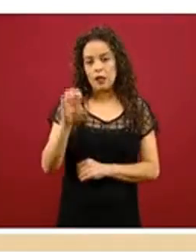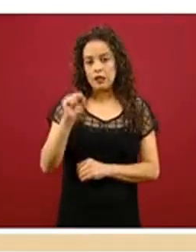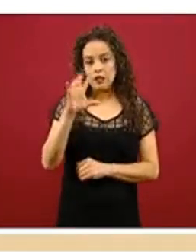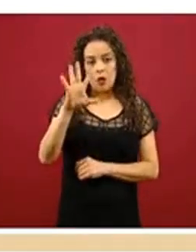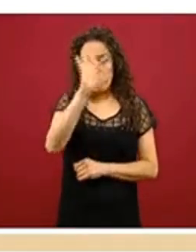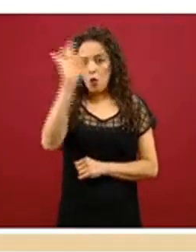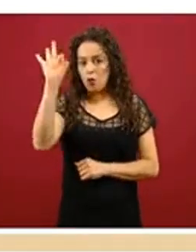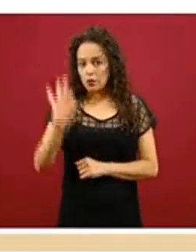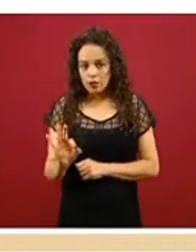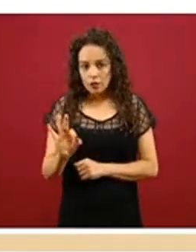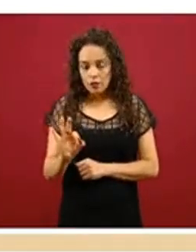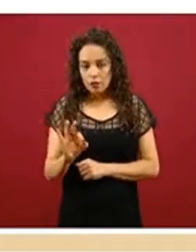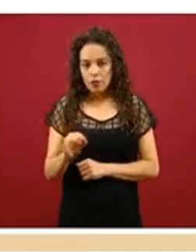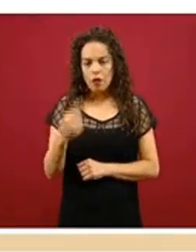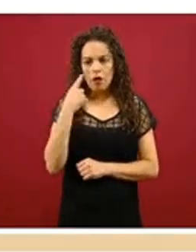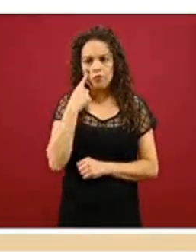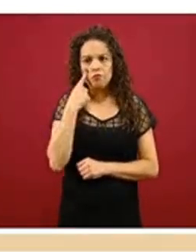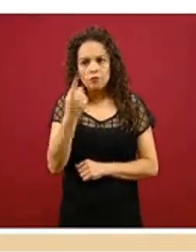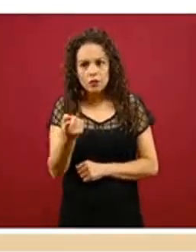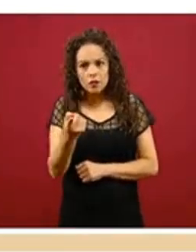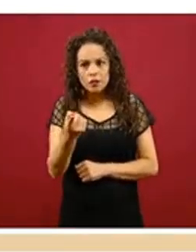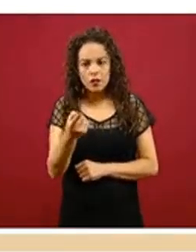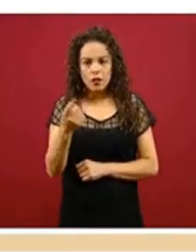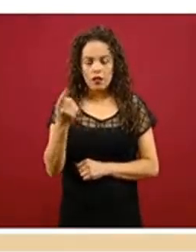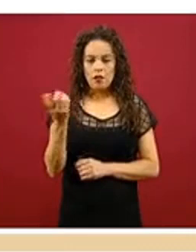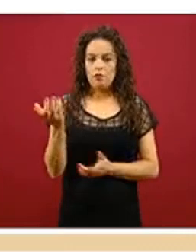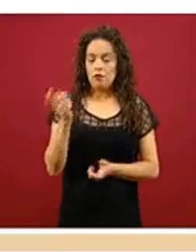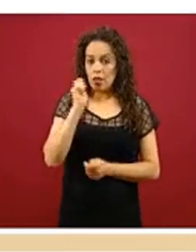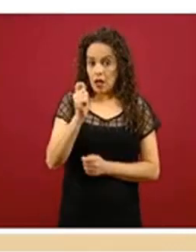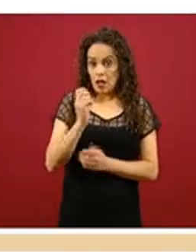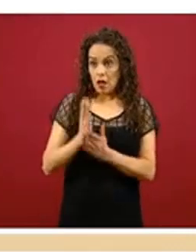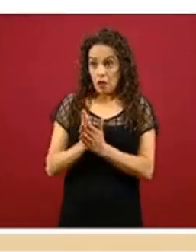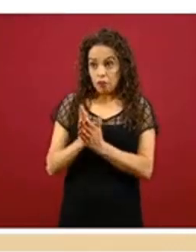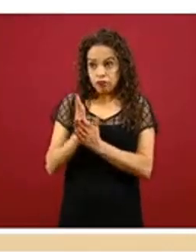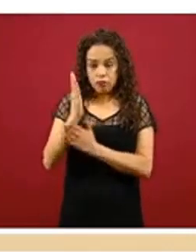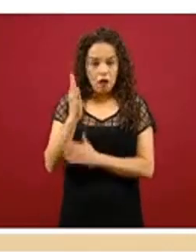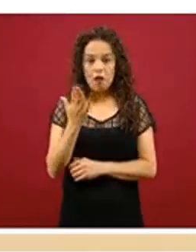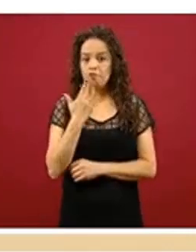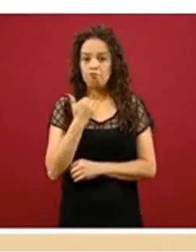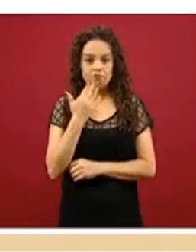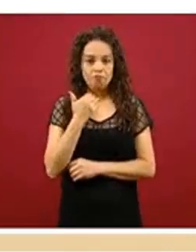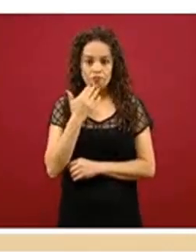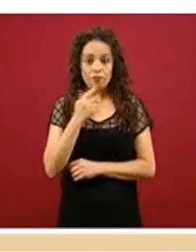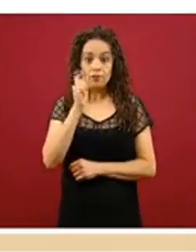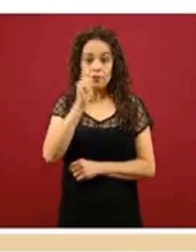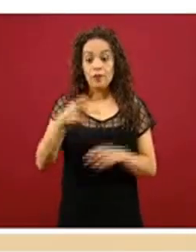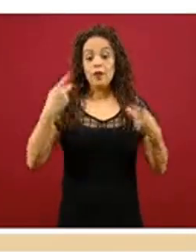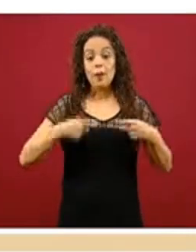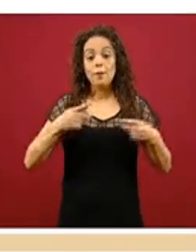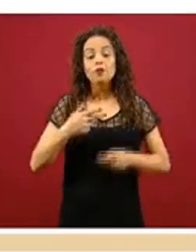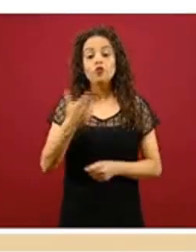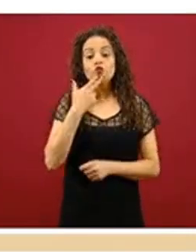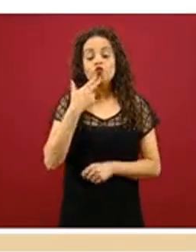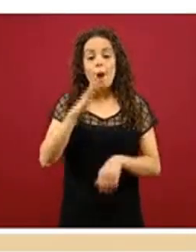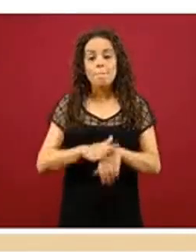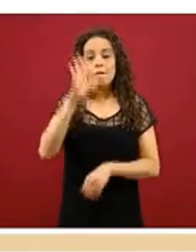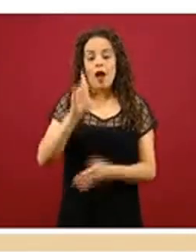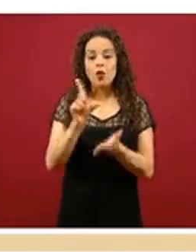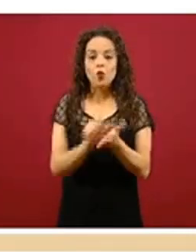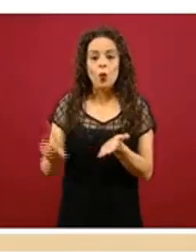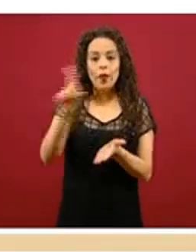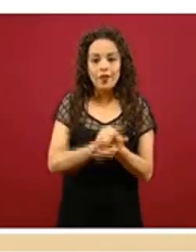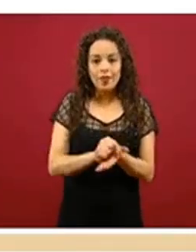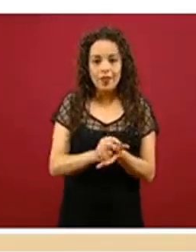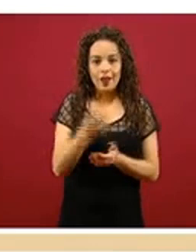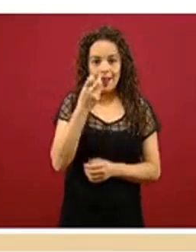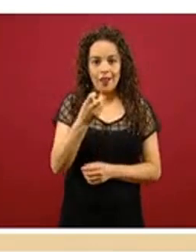se nota un ascenso específico, sobre todo en los usuarios de Twitter, que es la